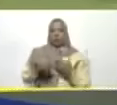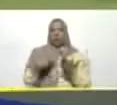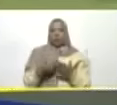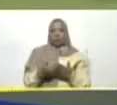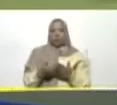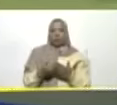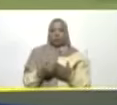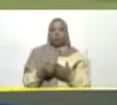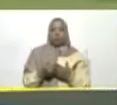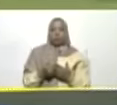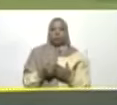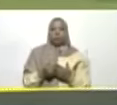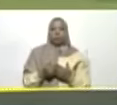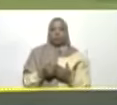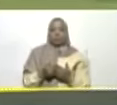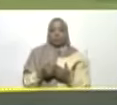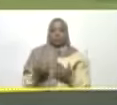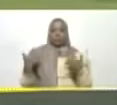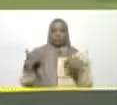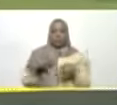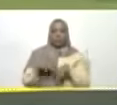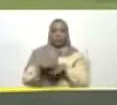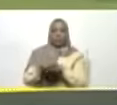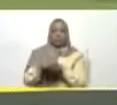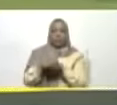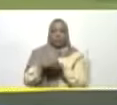Génesis hay que ir integrando